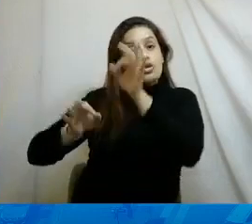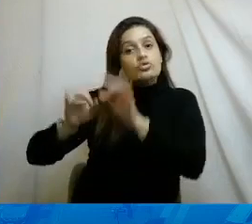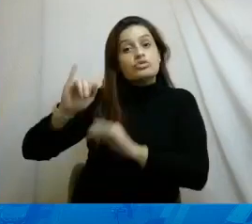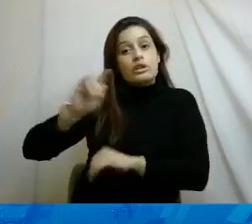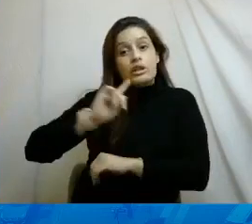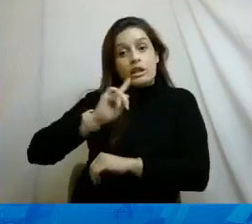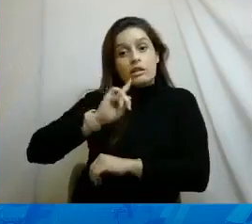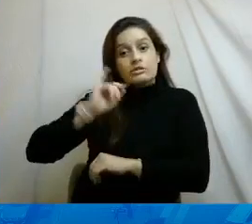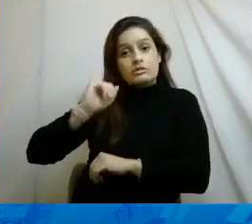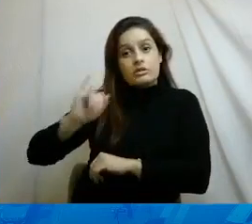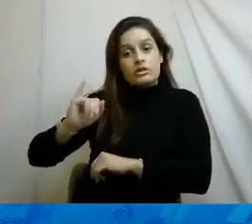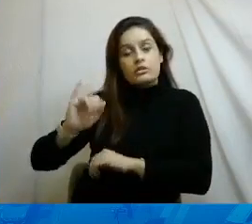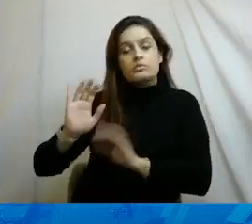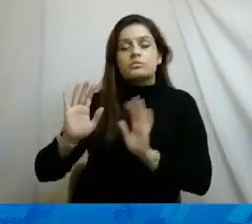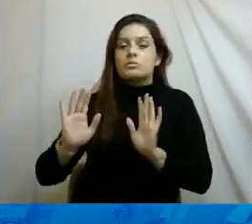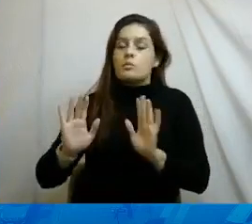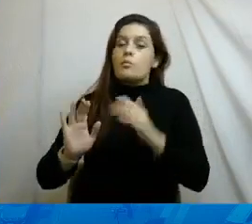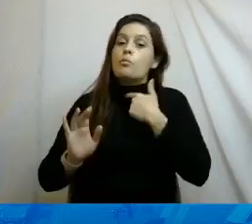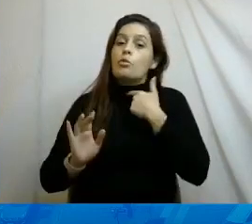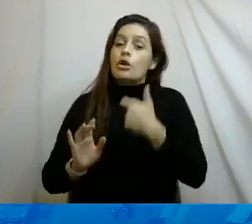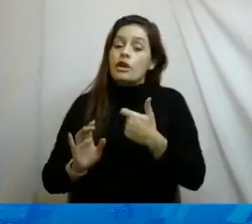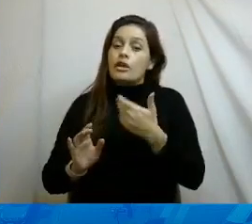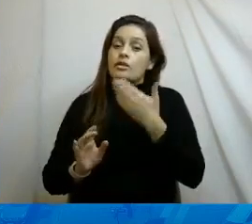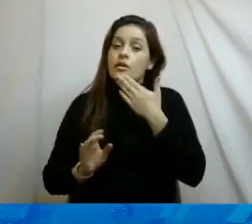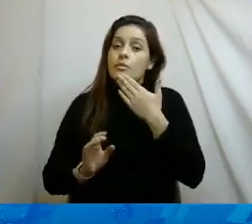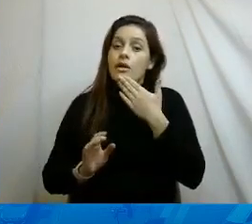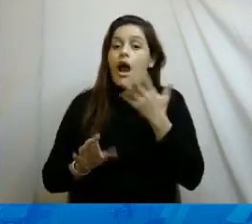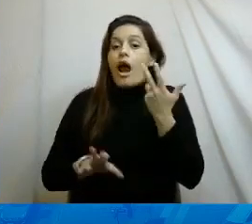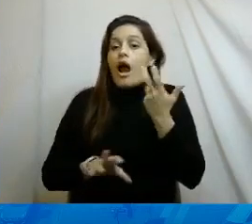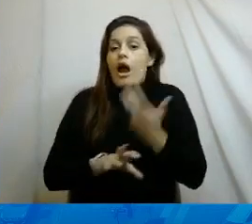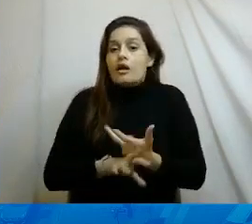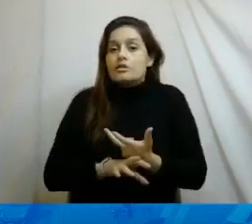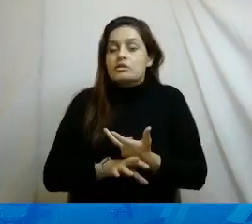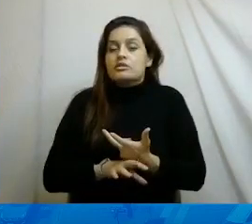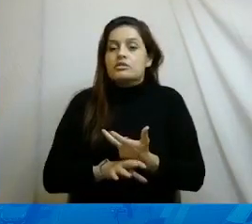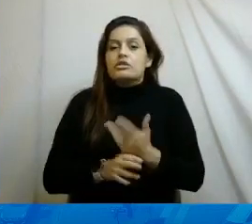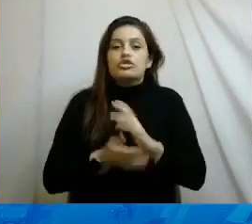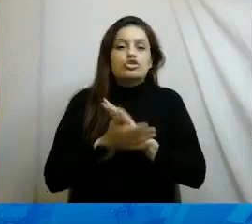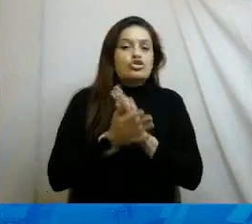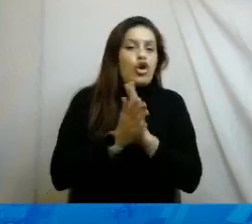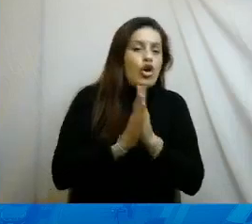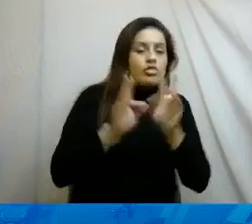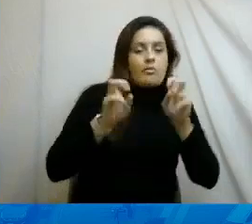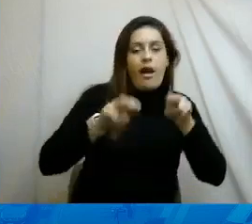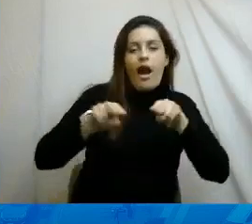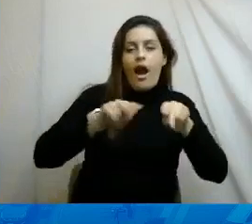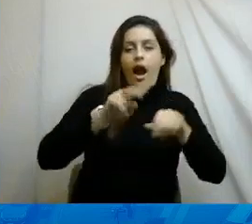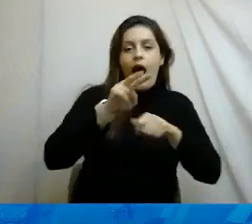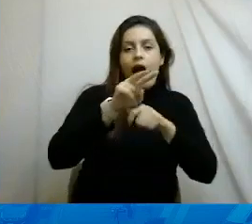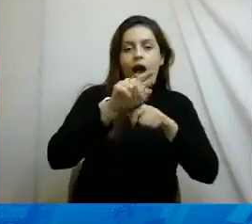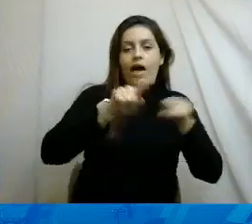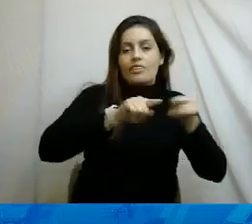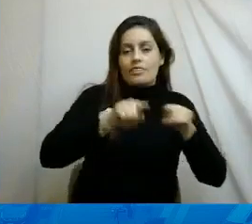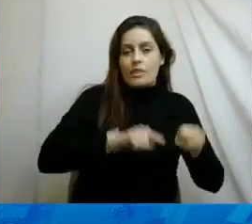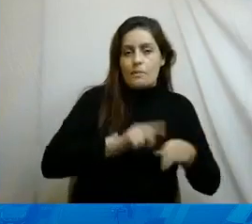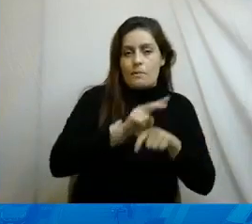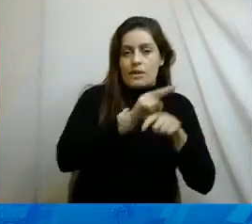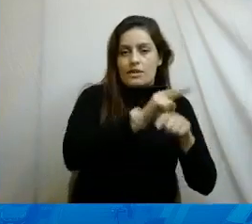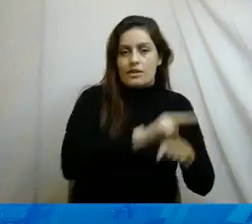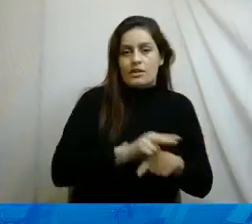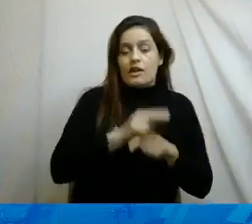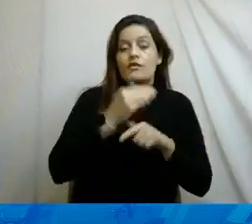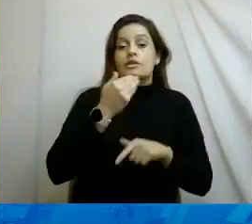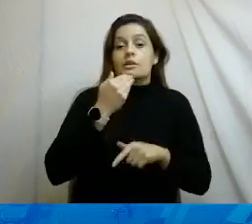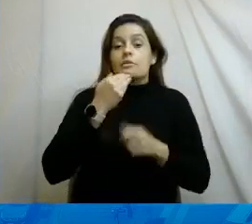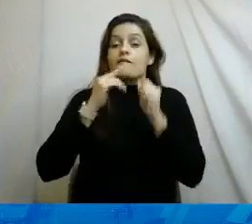porque aclaremos también, existe en todo sentido, tanto en el derecho administrativo como en el ámbito del derecho de